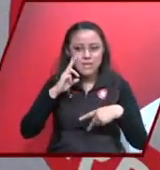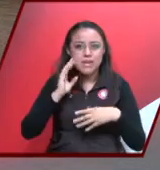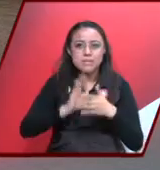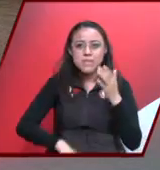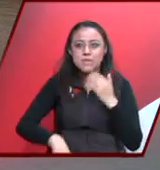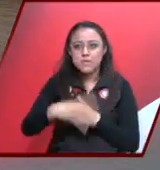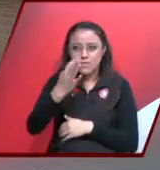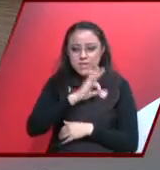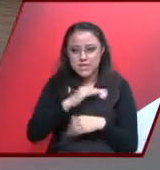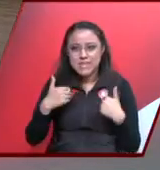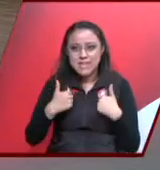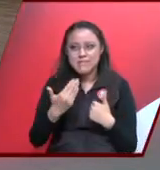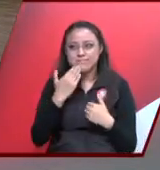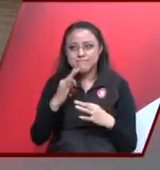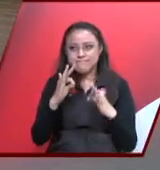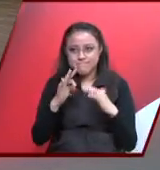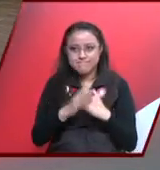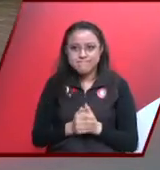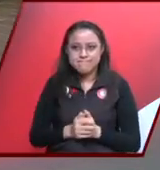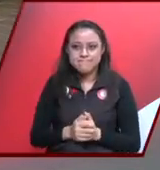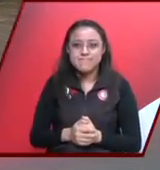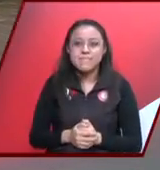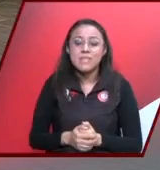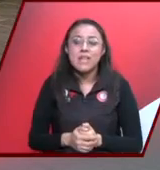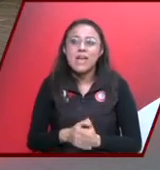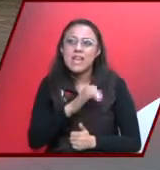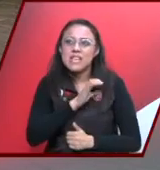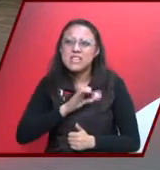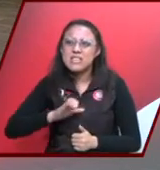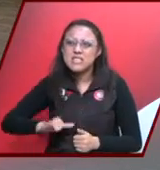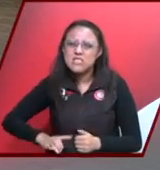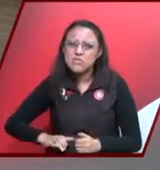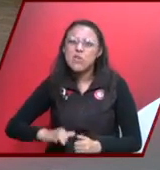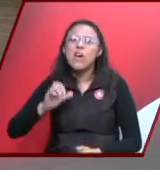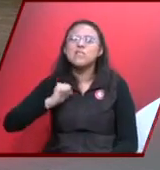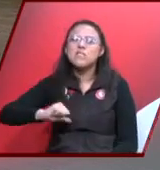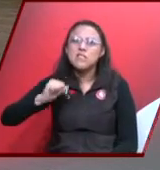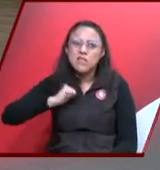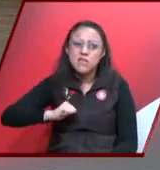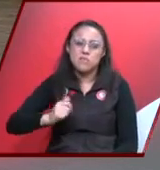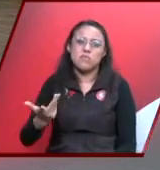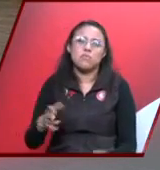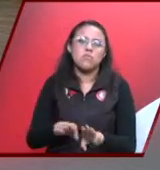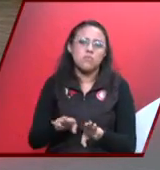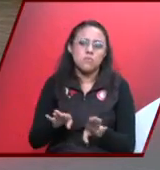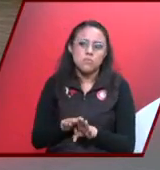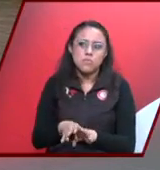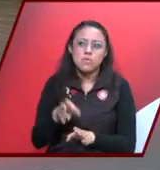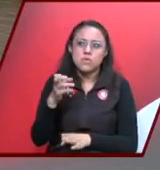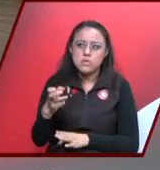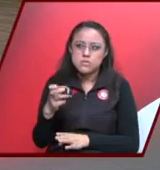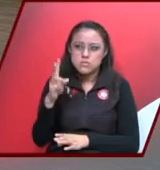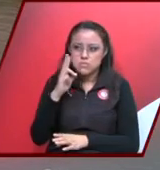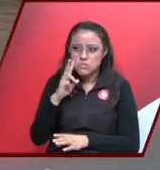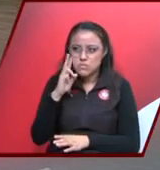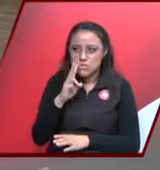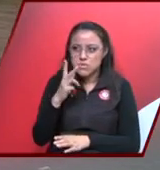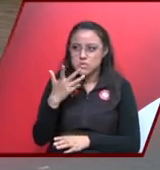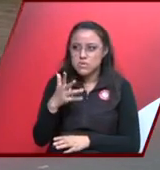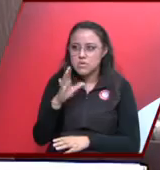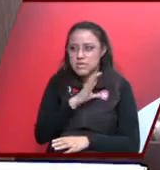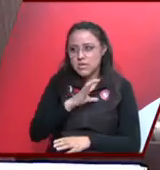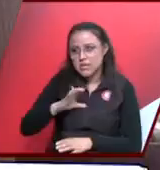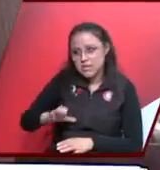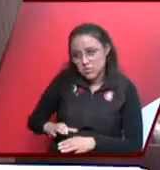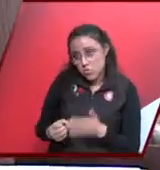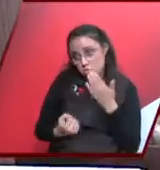capítulo 4, lo puede entender muy bien. De hecho, está en chino antiguo, no me friegues. Pero bueno, es como simplemente fuera para chino